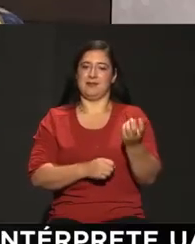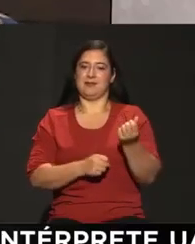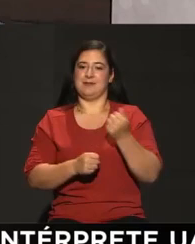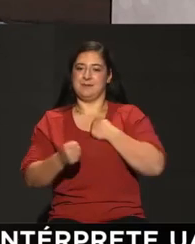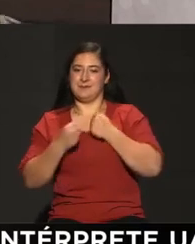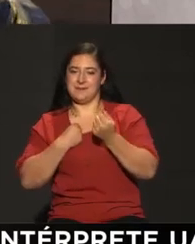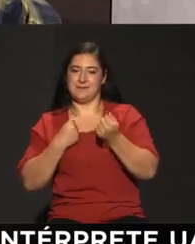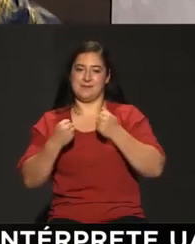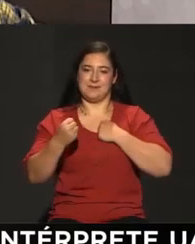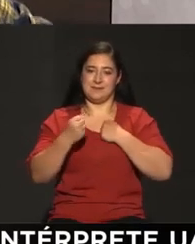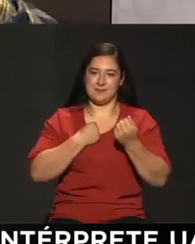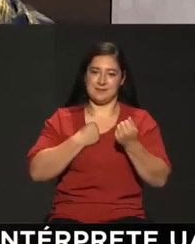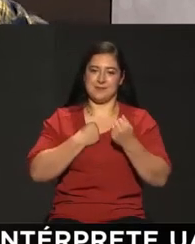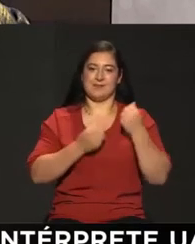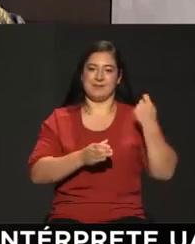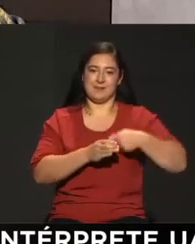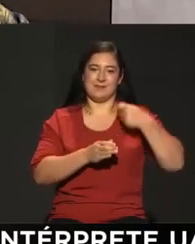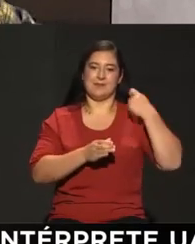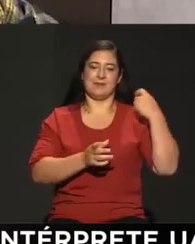cuatro. Go.